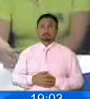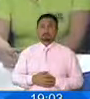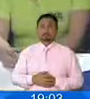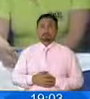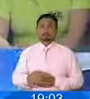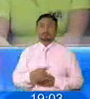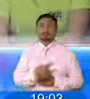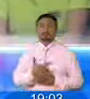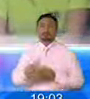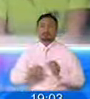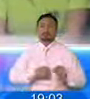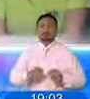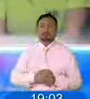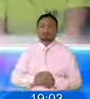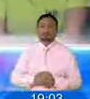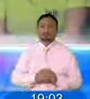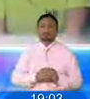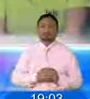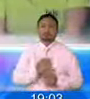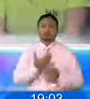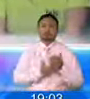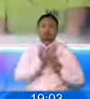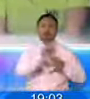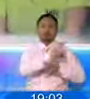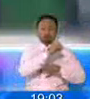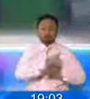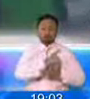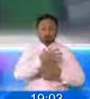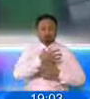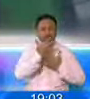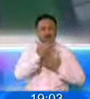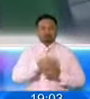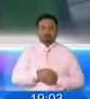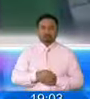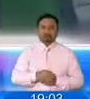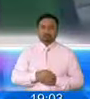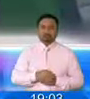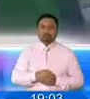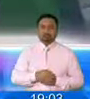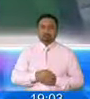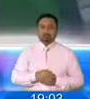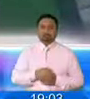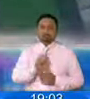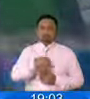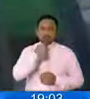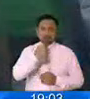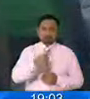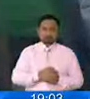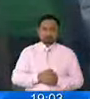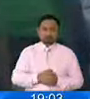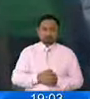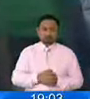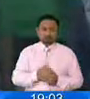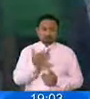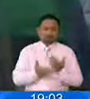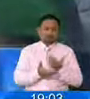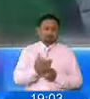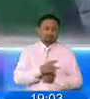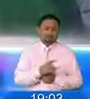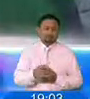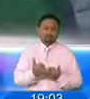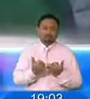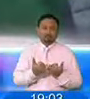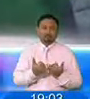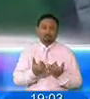Esta acción fue criticada por los nuevos dirigentes del partido. Tengo que expresar que es tal vez el cierre de un